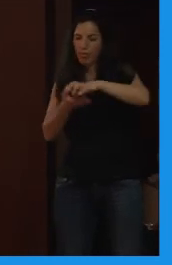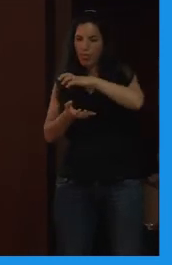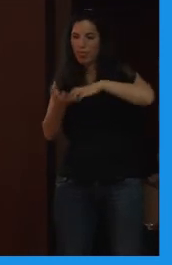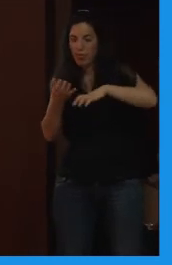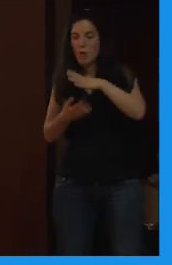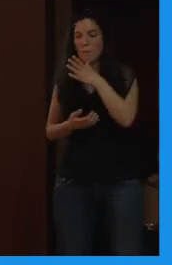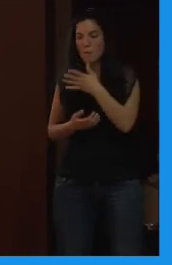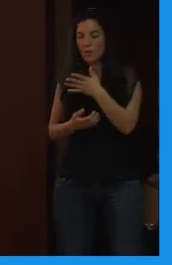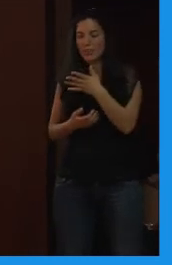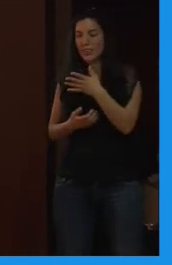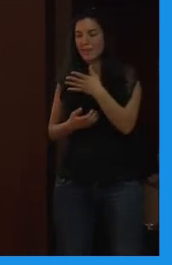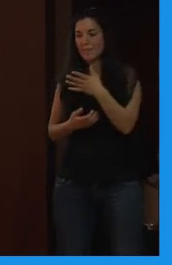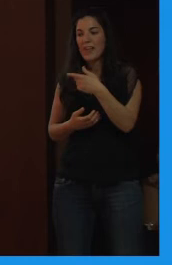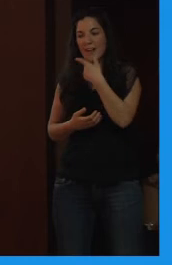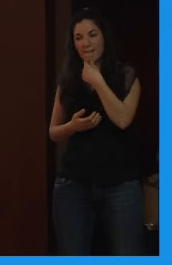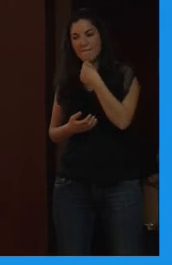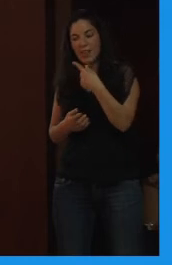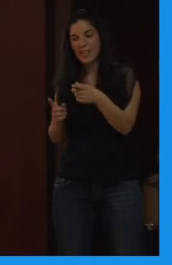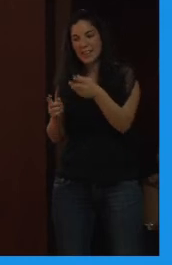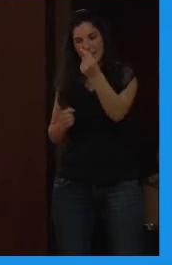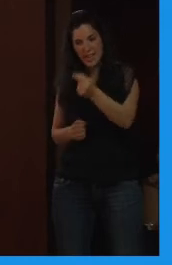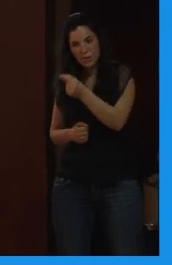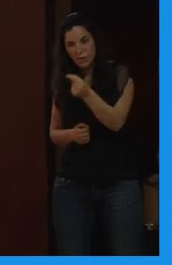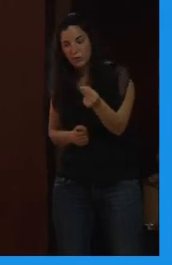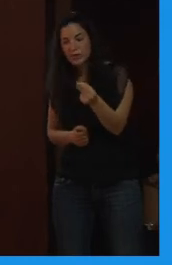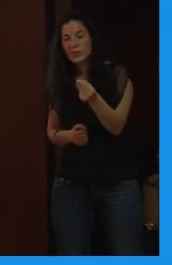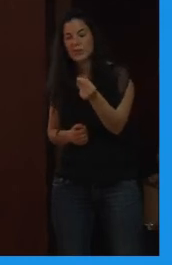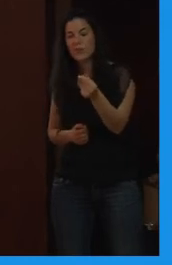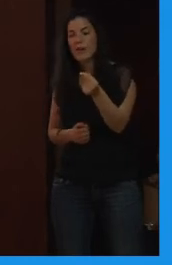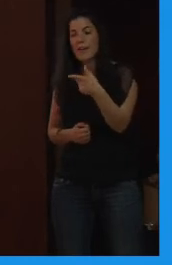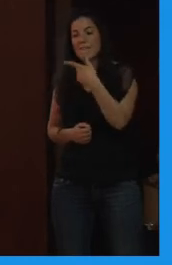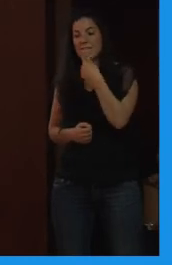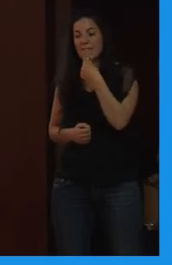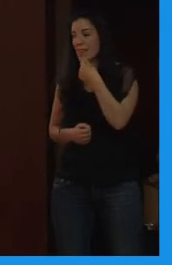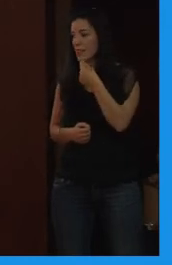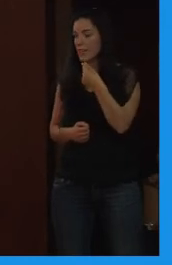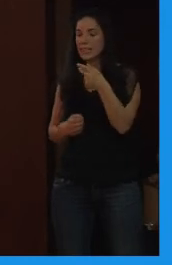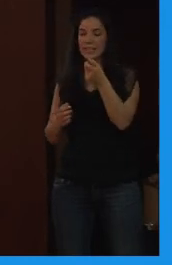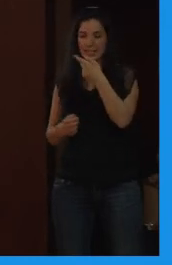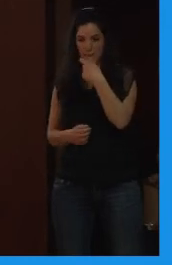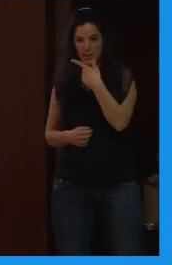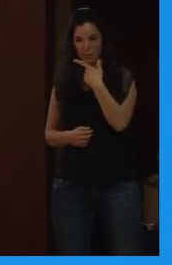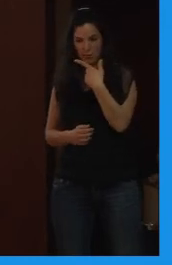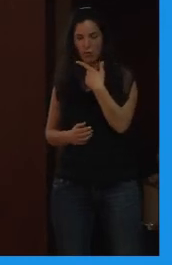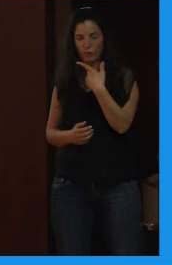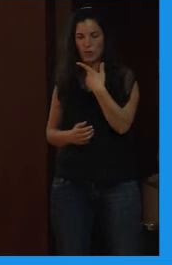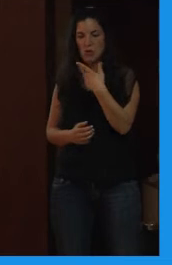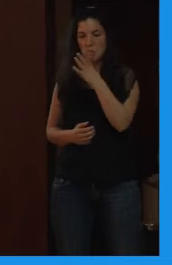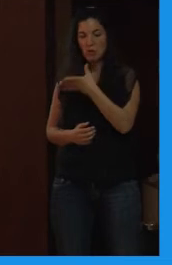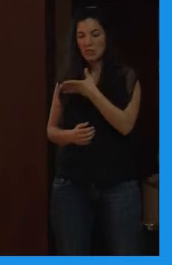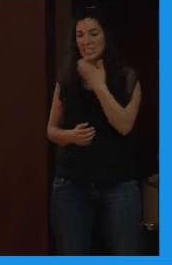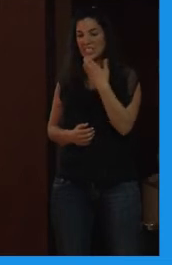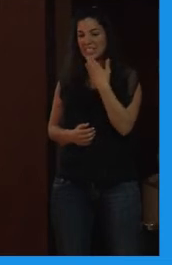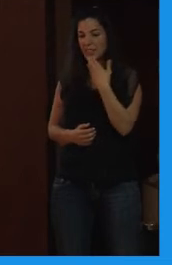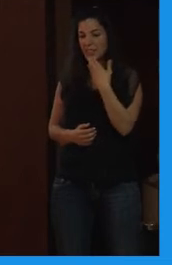muy clara, pero es muy fácil de diagnosticar y muy fácil de tratar, y sobre todo porque si está a la